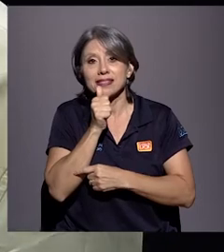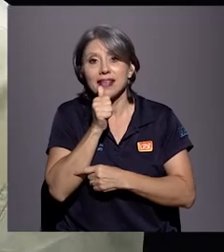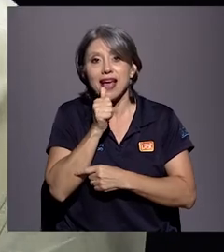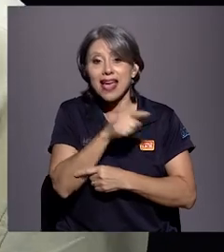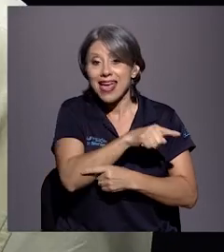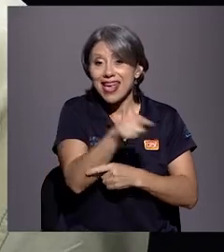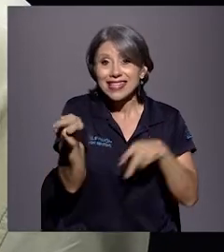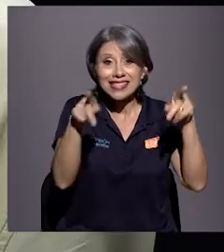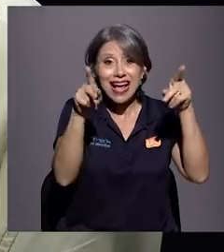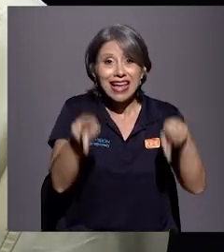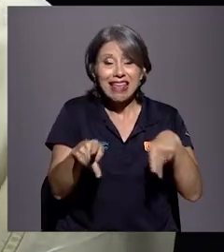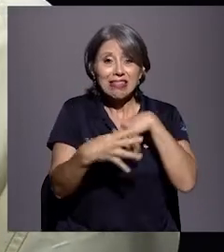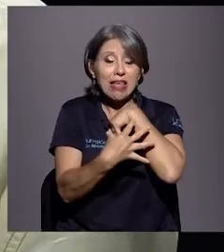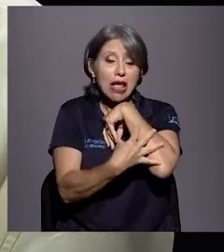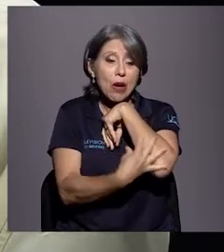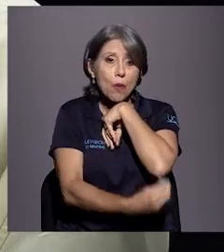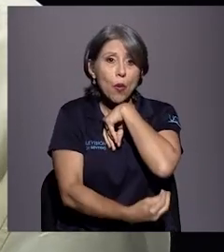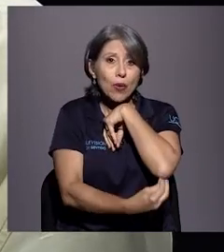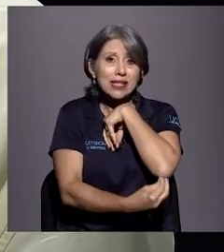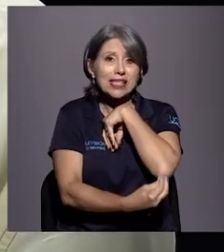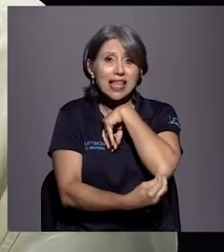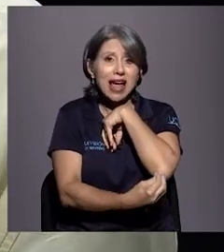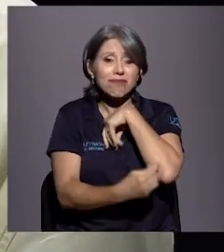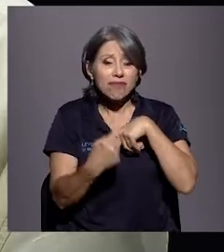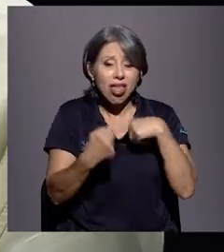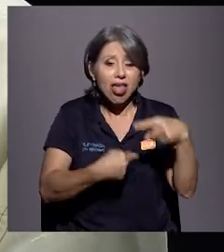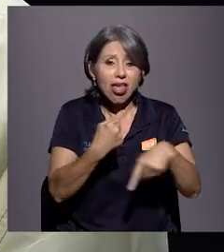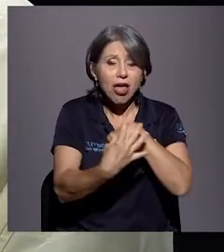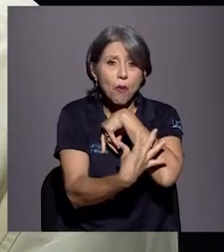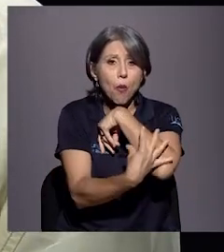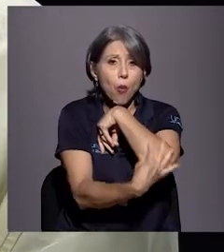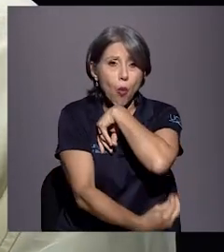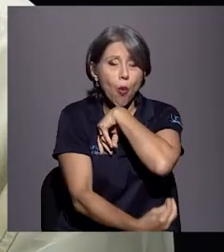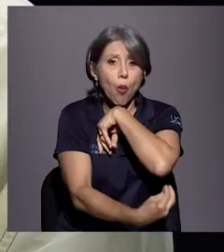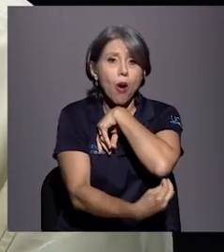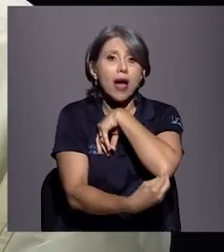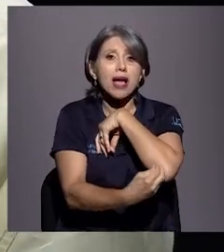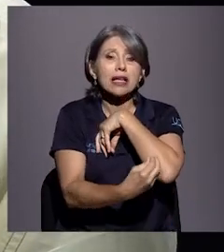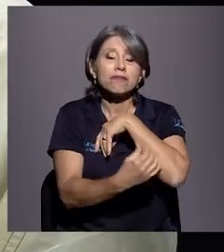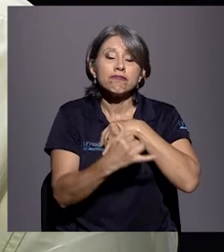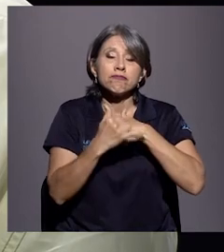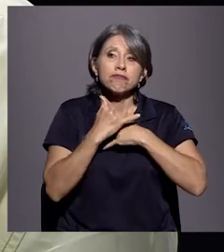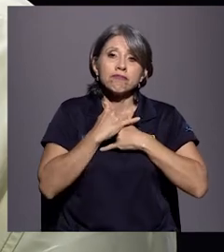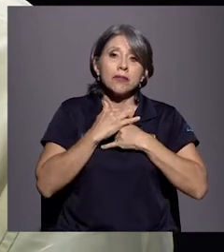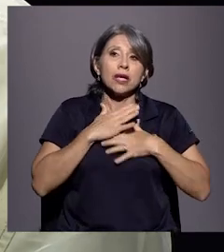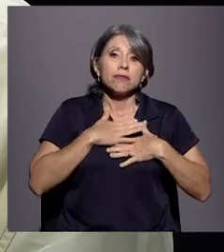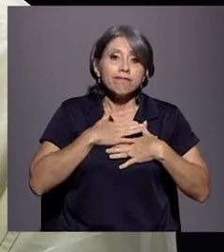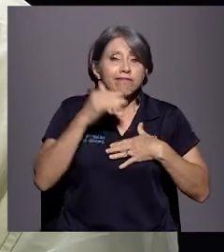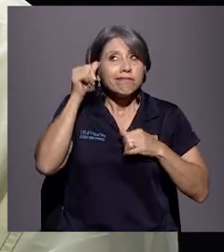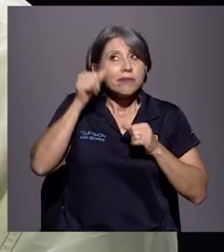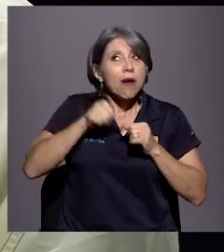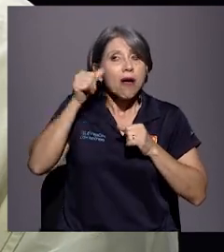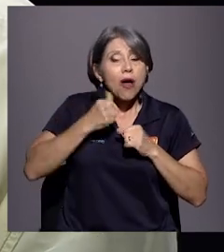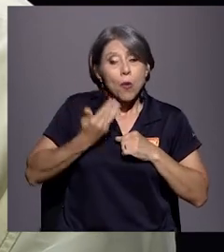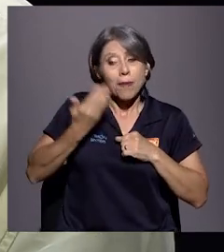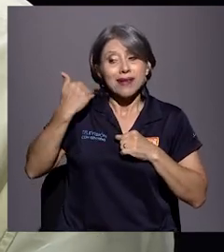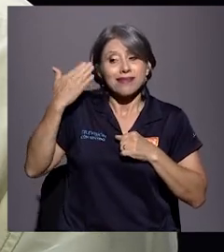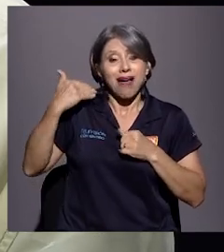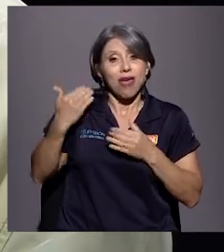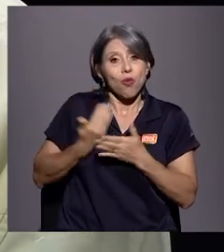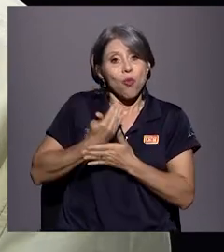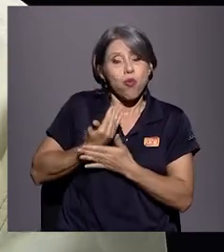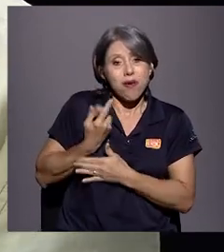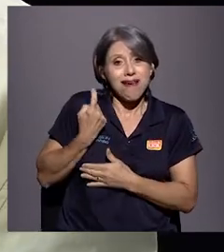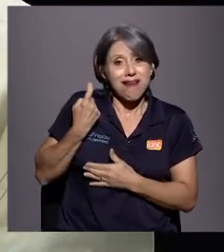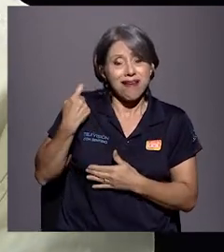gente pobre, empobrecida de hecho, no es pobre, es empobrecida, se queda con una nostalgia también de un pasado reciente. Y